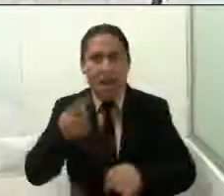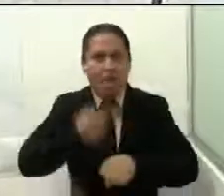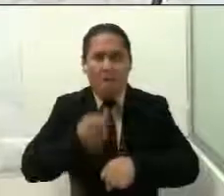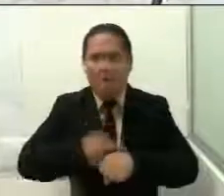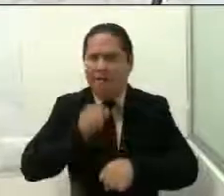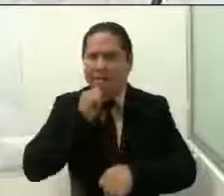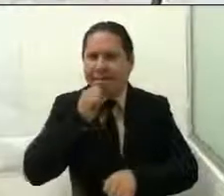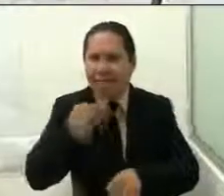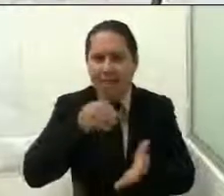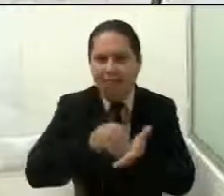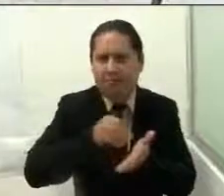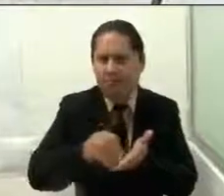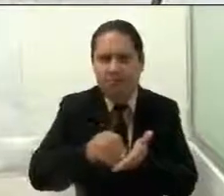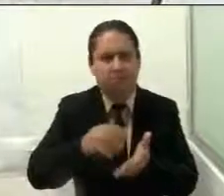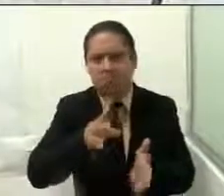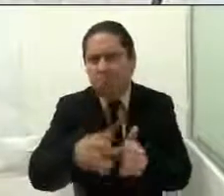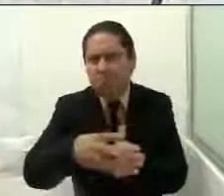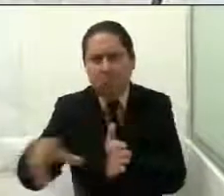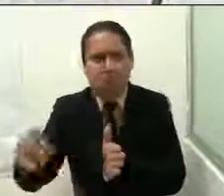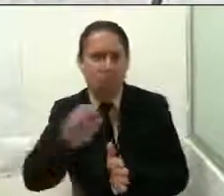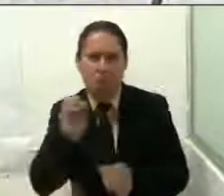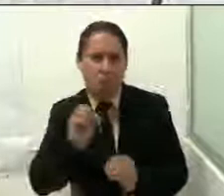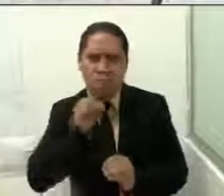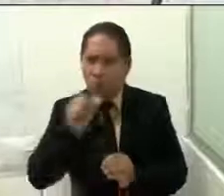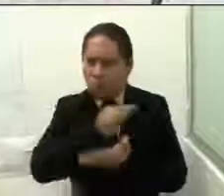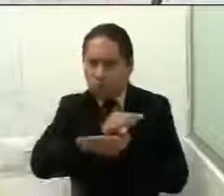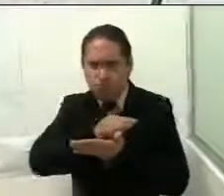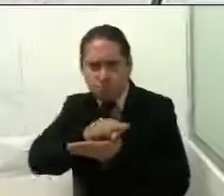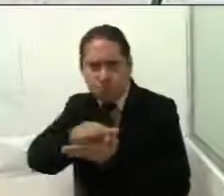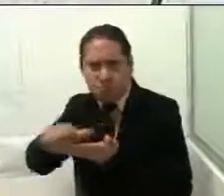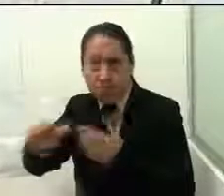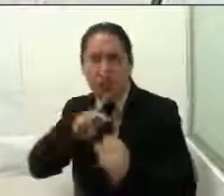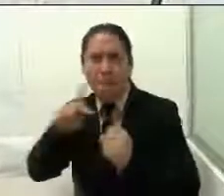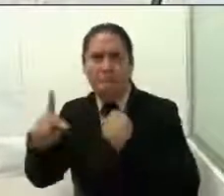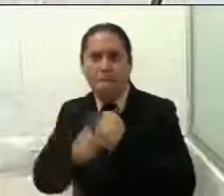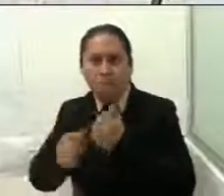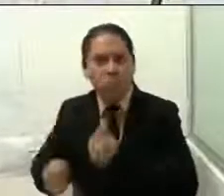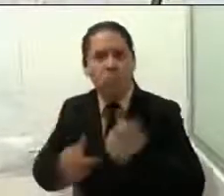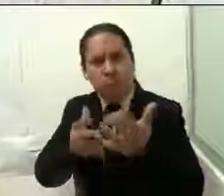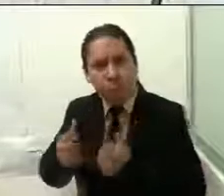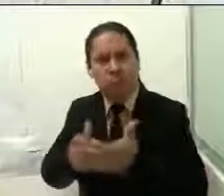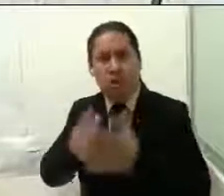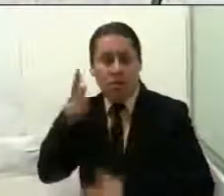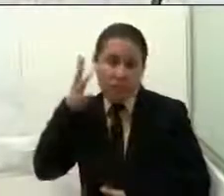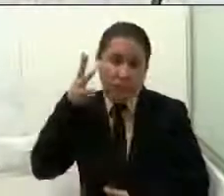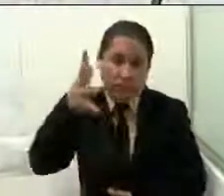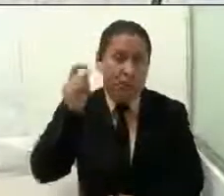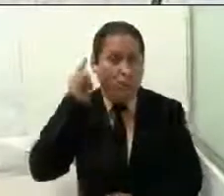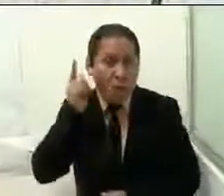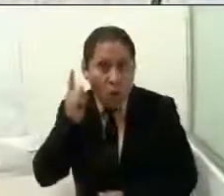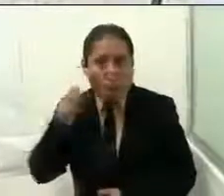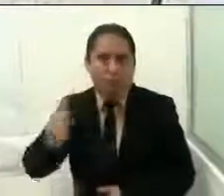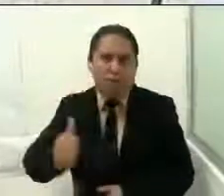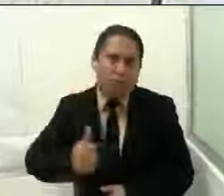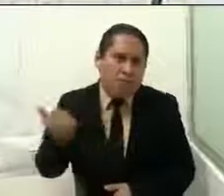para poder exportar productos de cerdos a los países demandantes y a futuro aprovecharlas